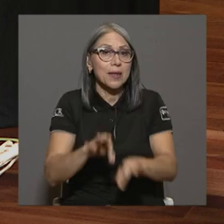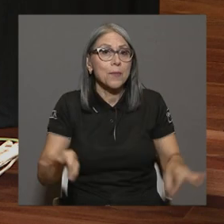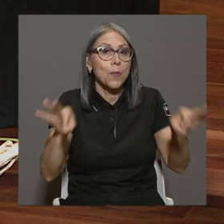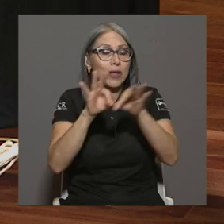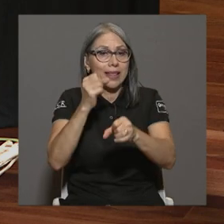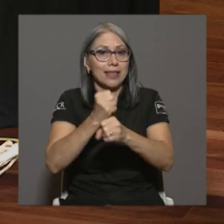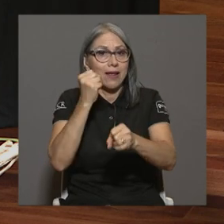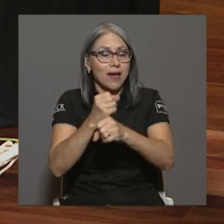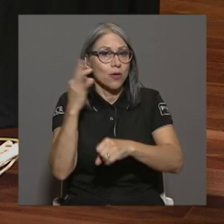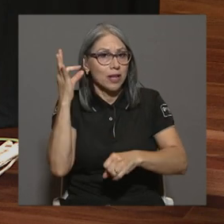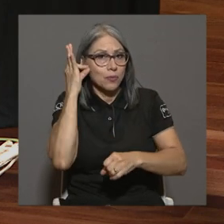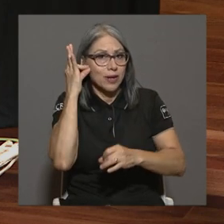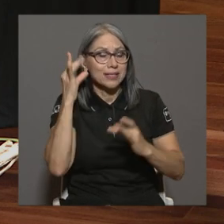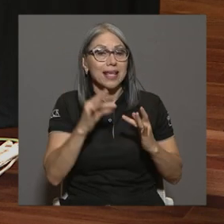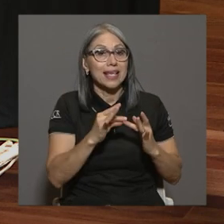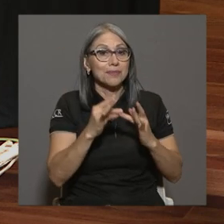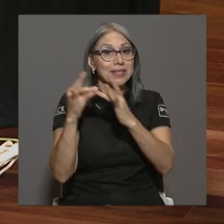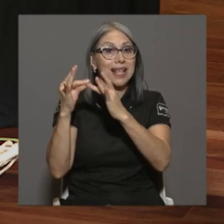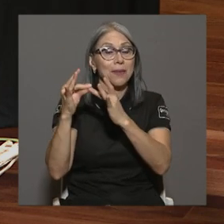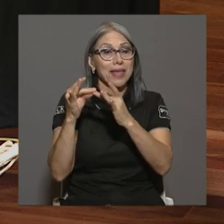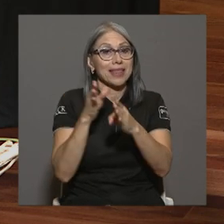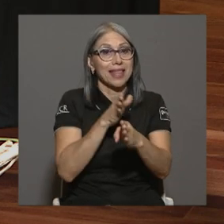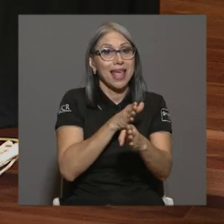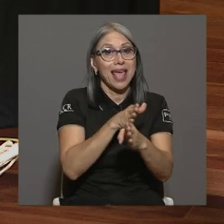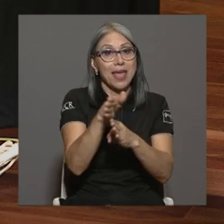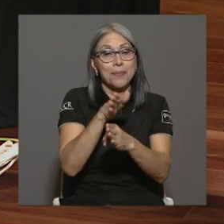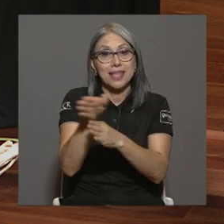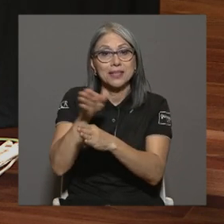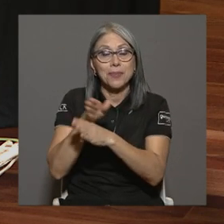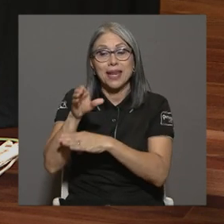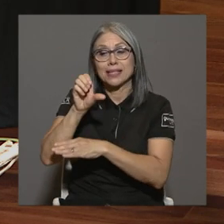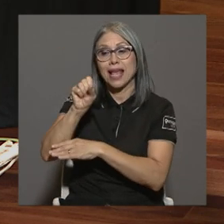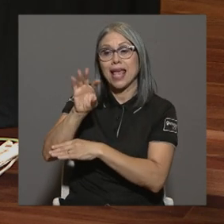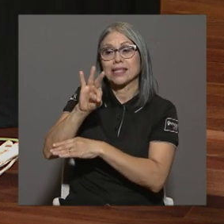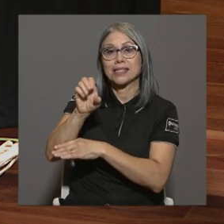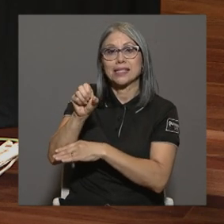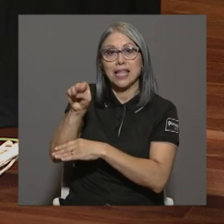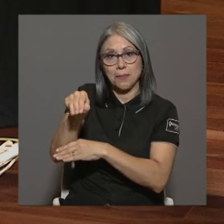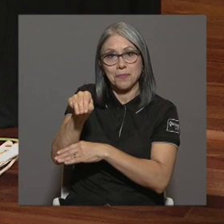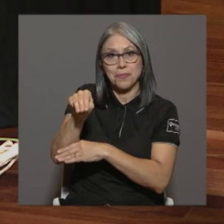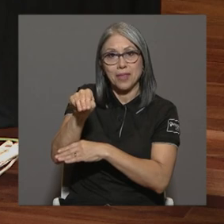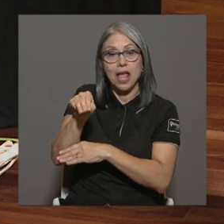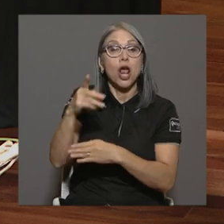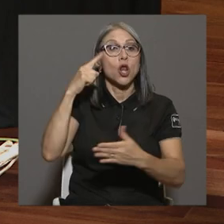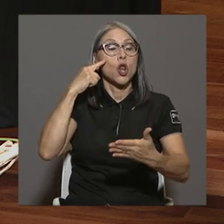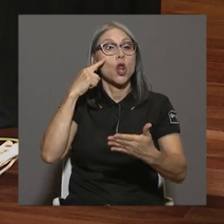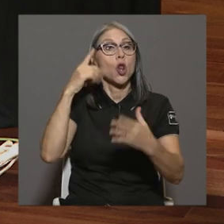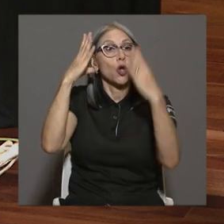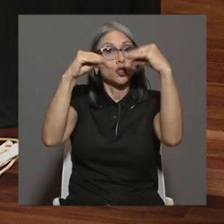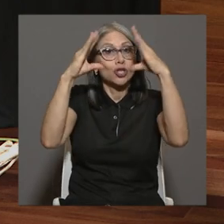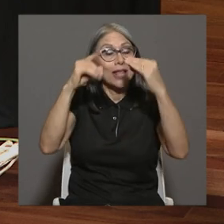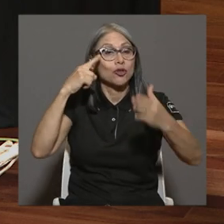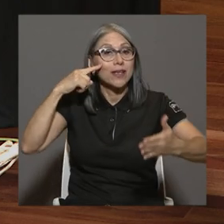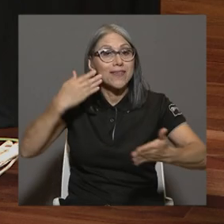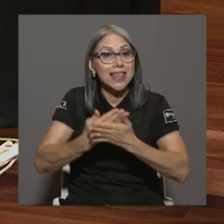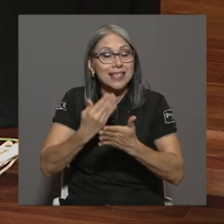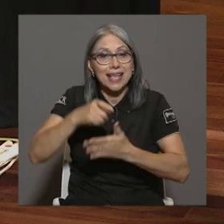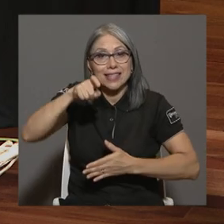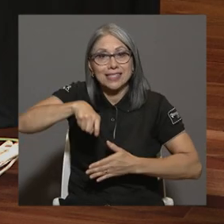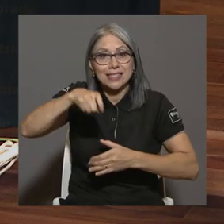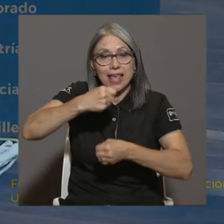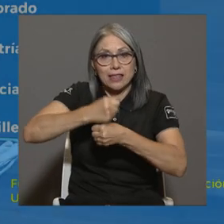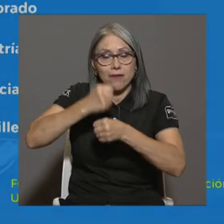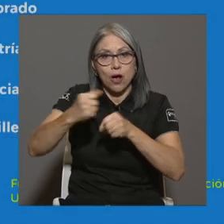su importante trabajo, especialmente en disciplinas STEM. Los datos siguen evidenciando la necesidad de un trabajo